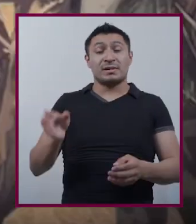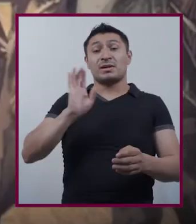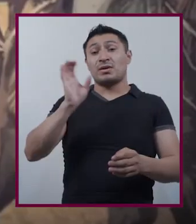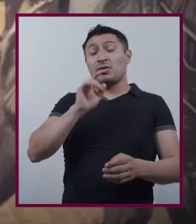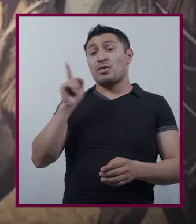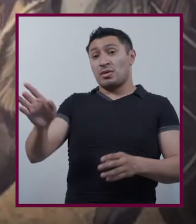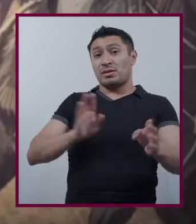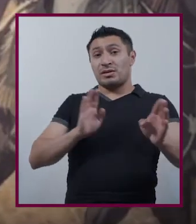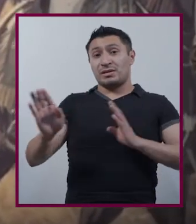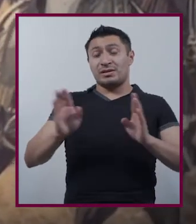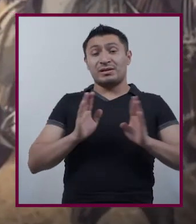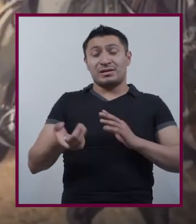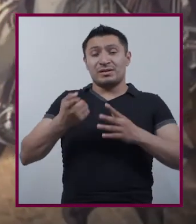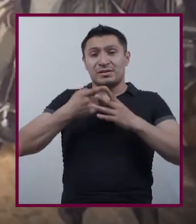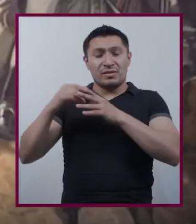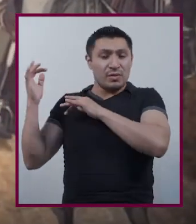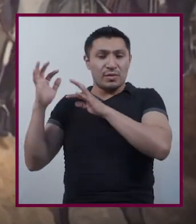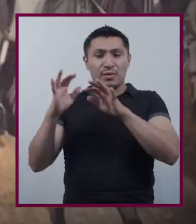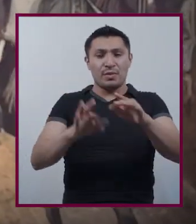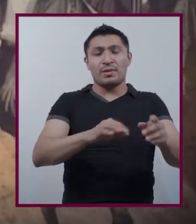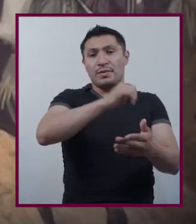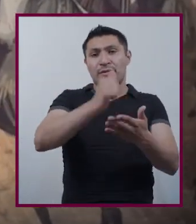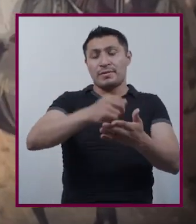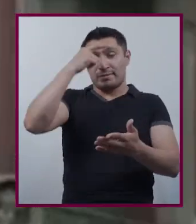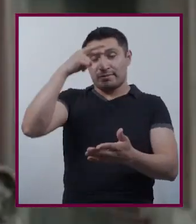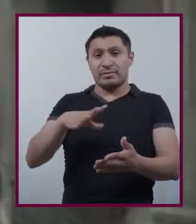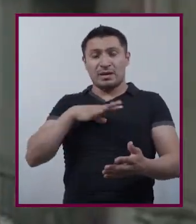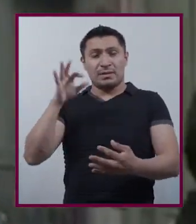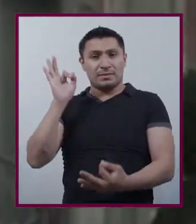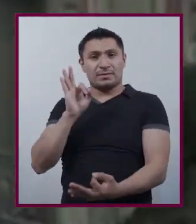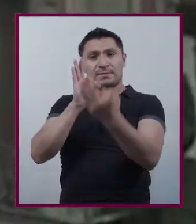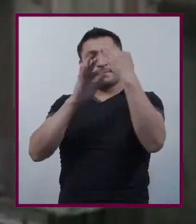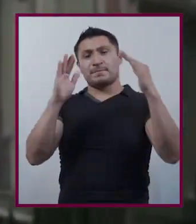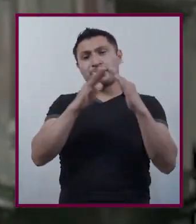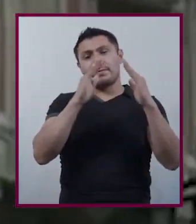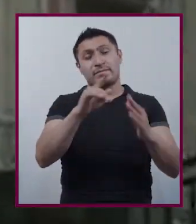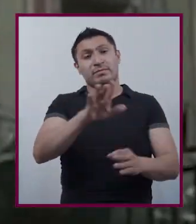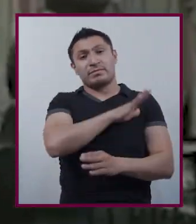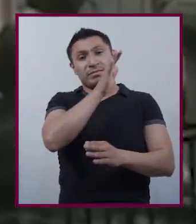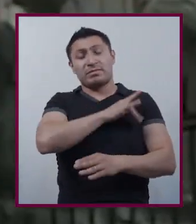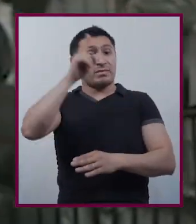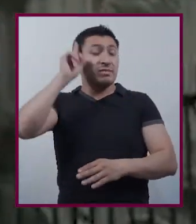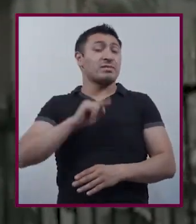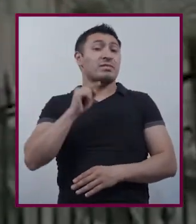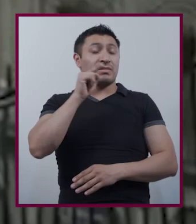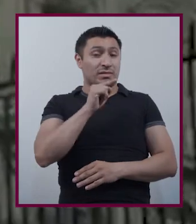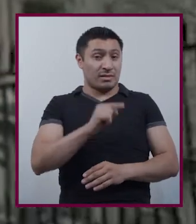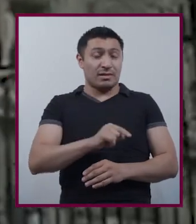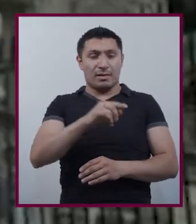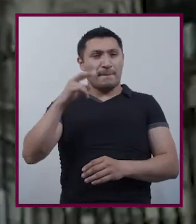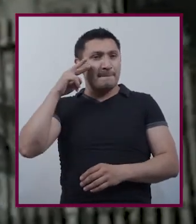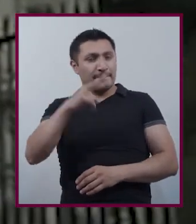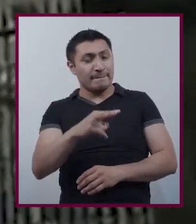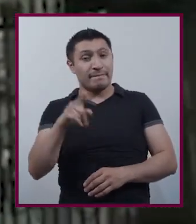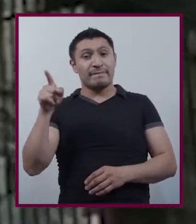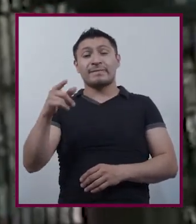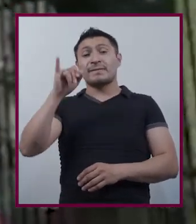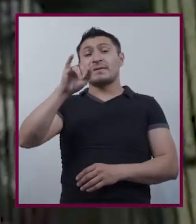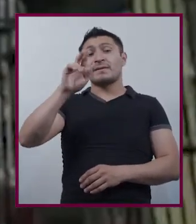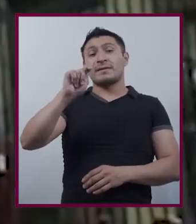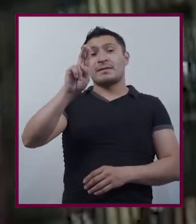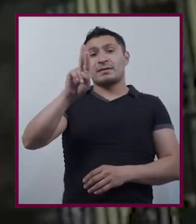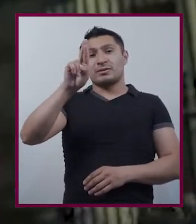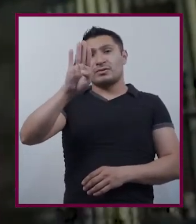ejército trigarante entró a la Ciudad de México, pasó frente a la casa de la Güera Rodríguez. Al verla, Iturbide se